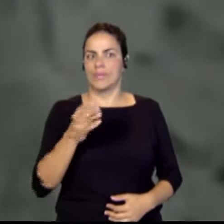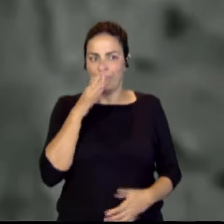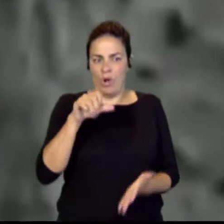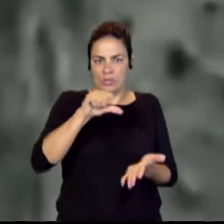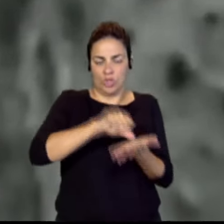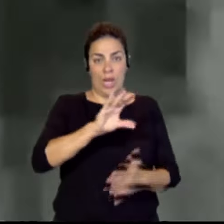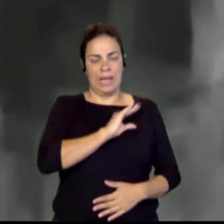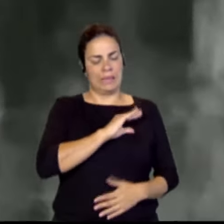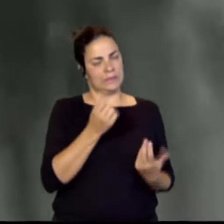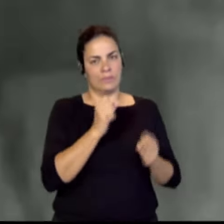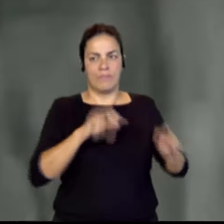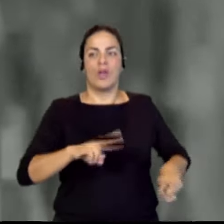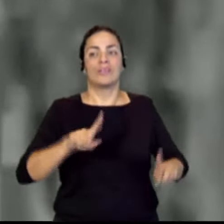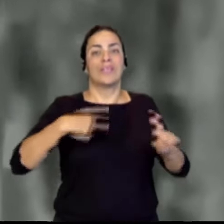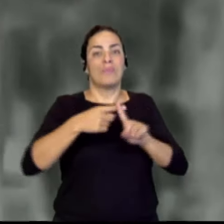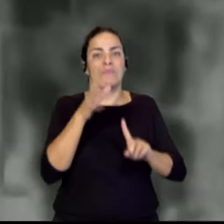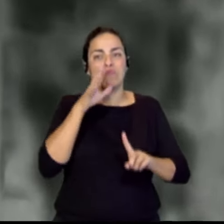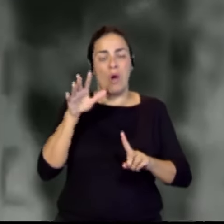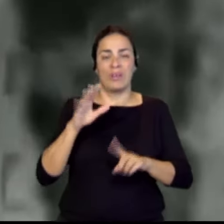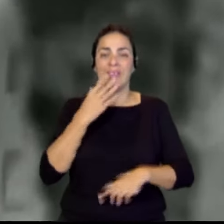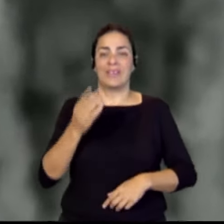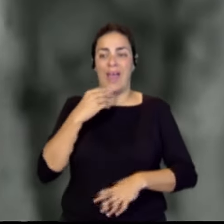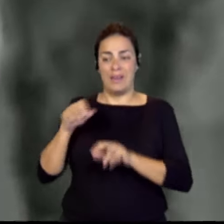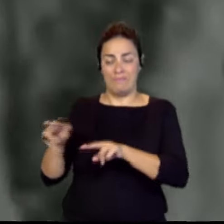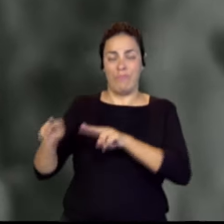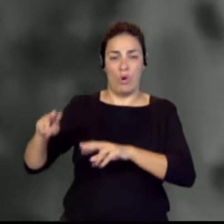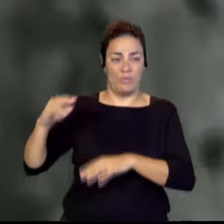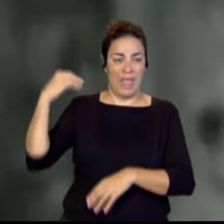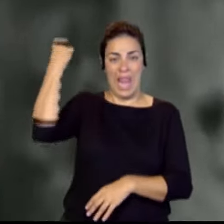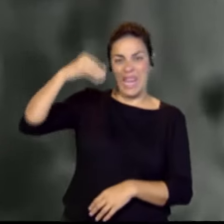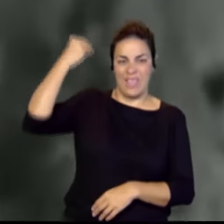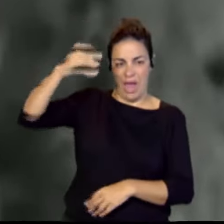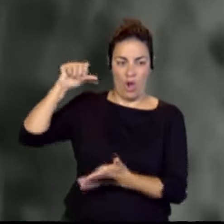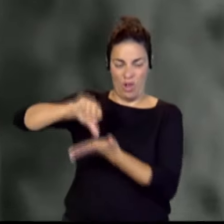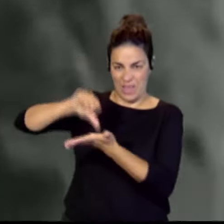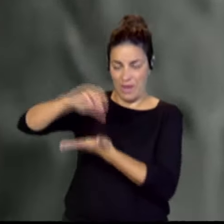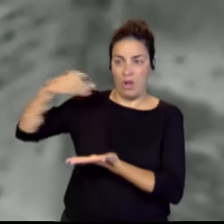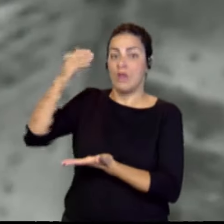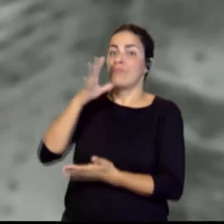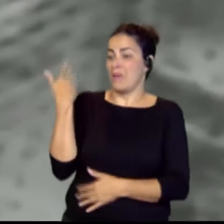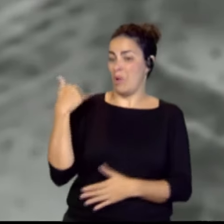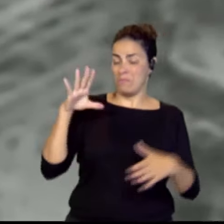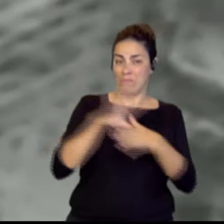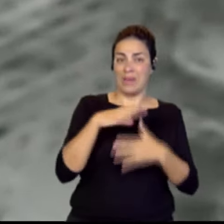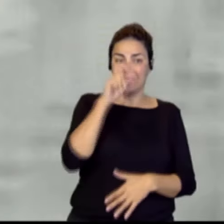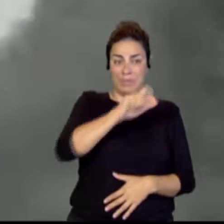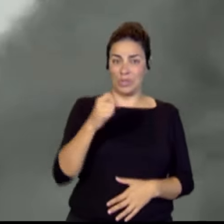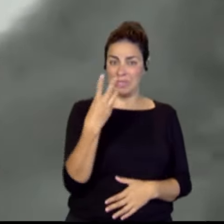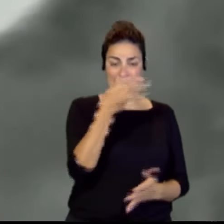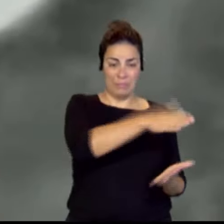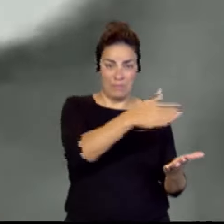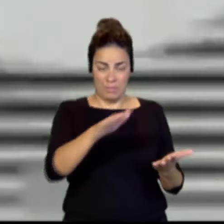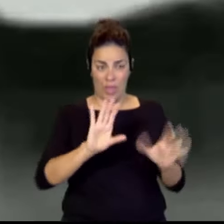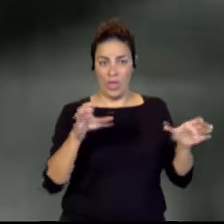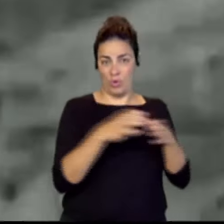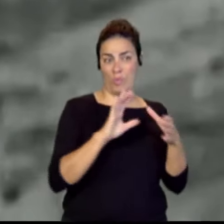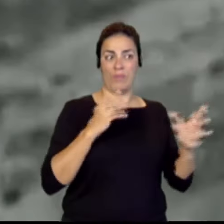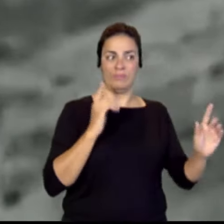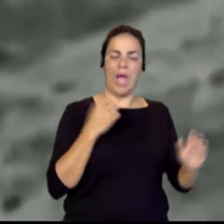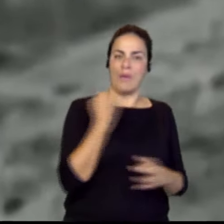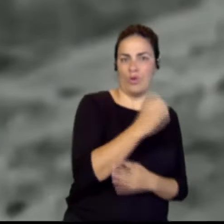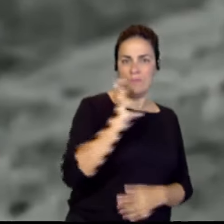los bombardeos de Israel en Líbano como el de este martes en el que murieron tres personas del grupo prop palestino y afina Irán esbol en